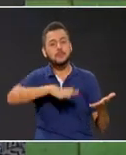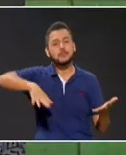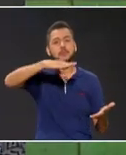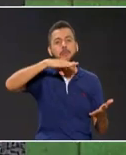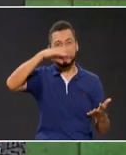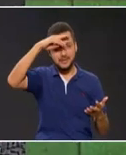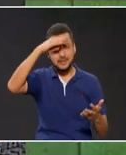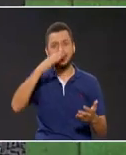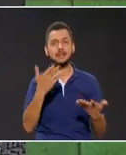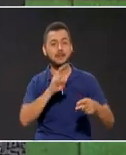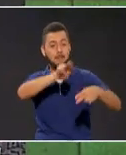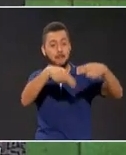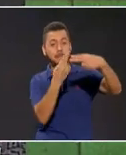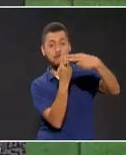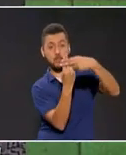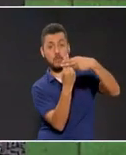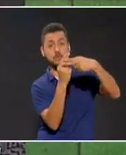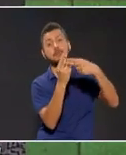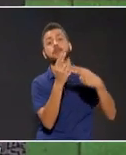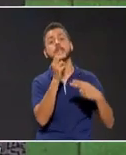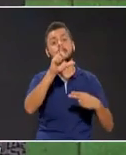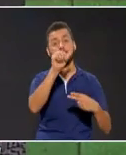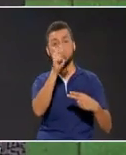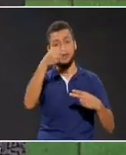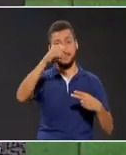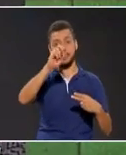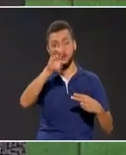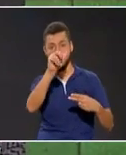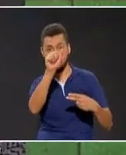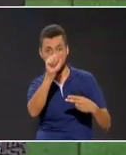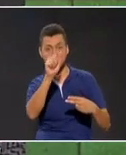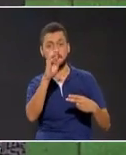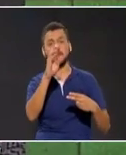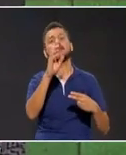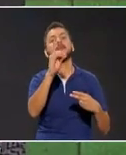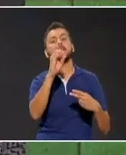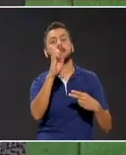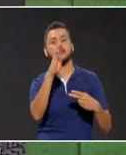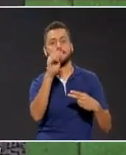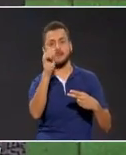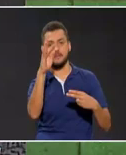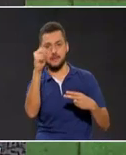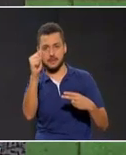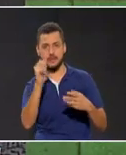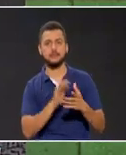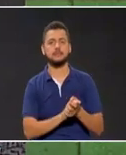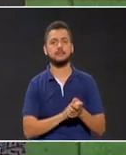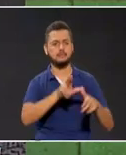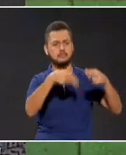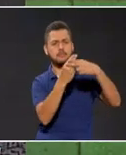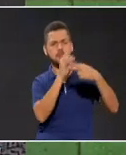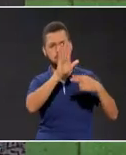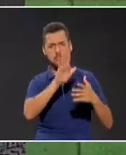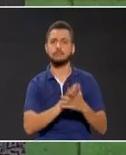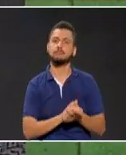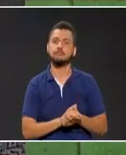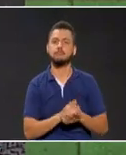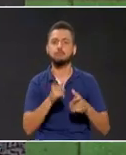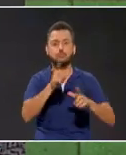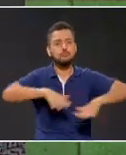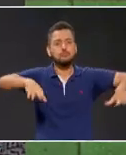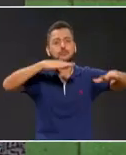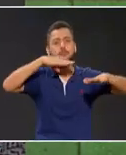el hashtag numeral la hora del debate. Somos tendencia número uno y número 5 en todo el país. Hay sin lugar a dudas